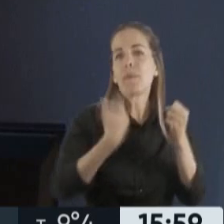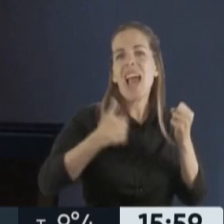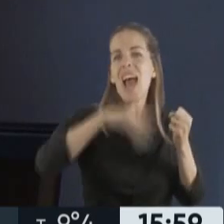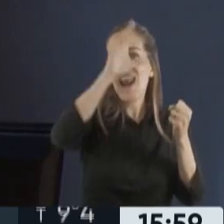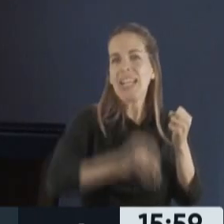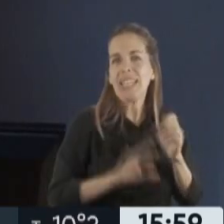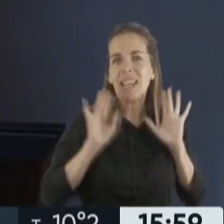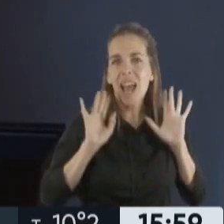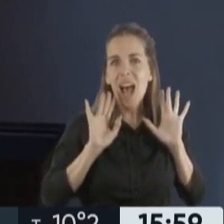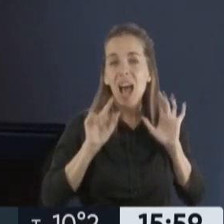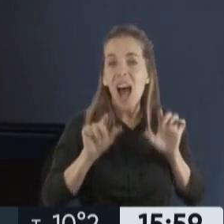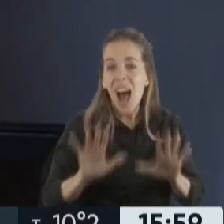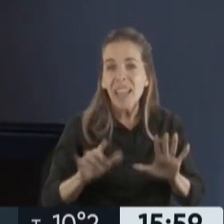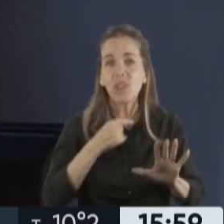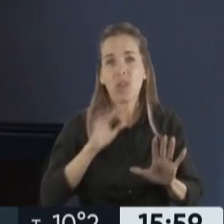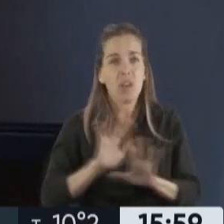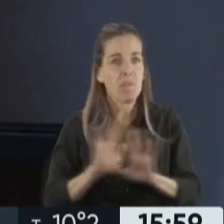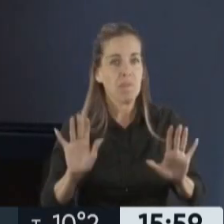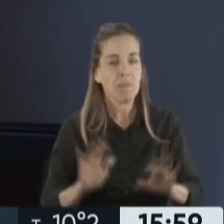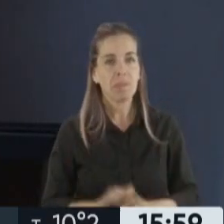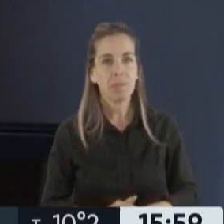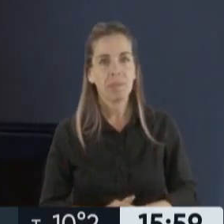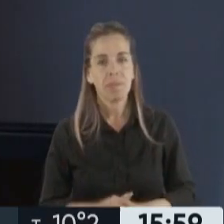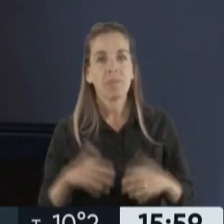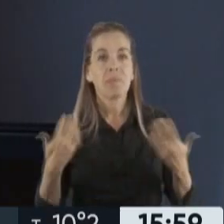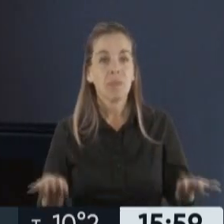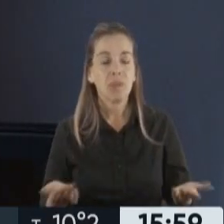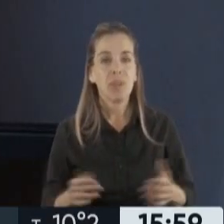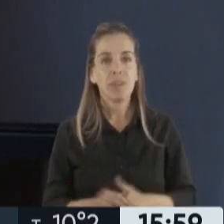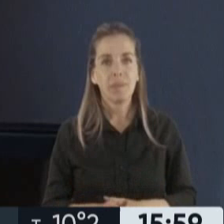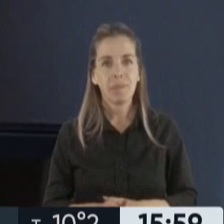argentina. Eso quiero. Y entonces